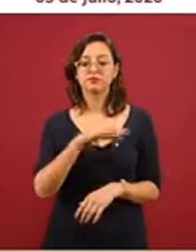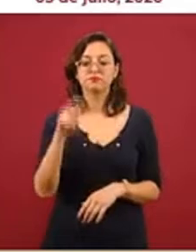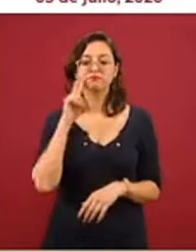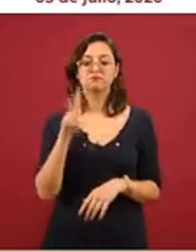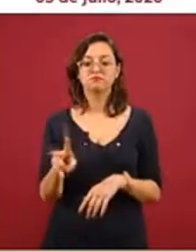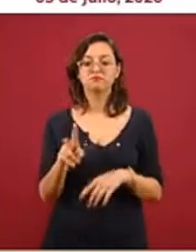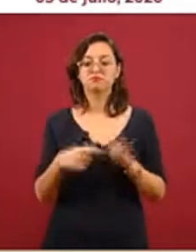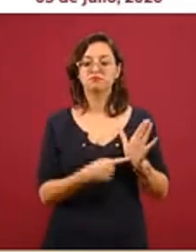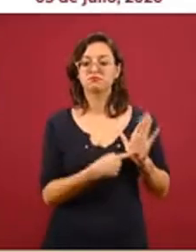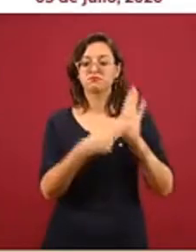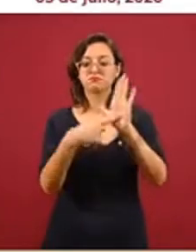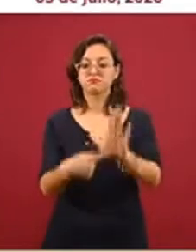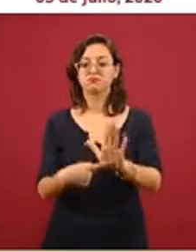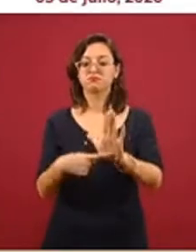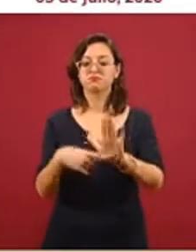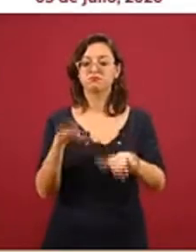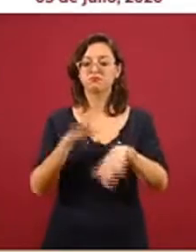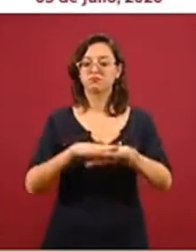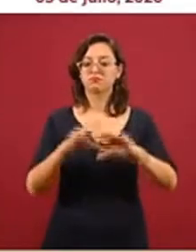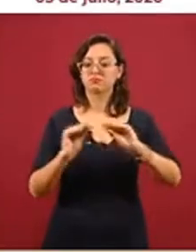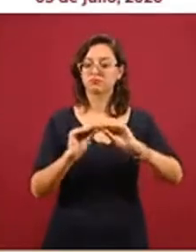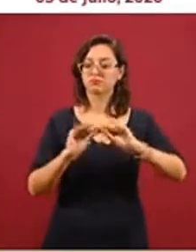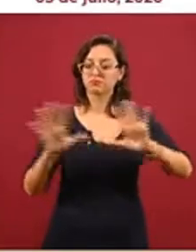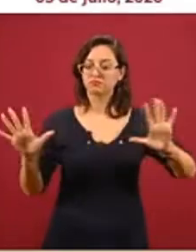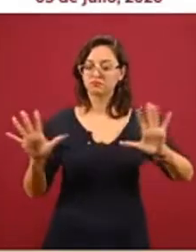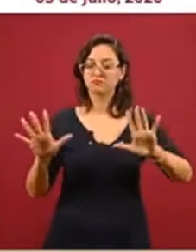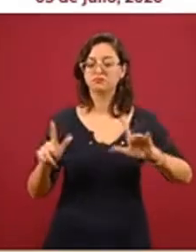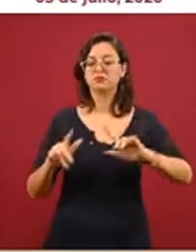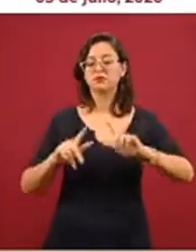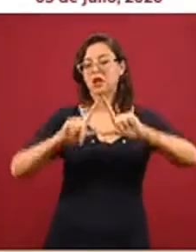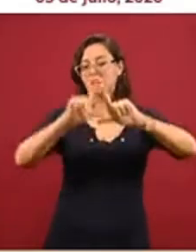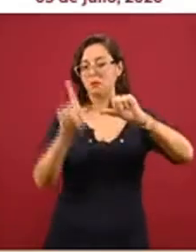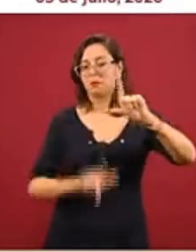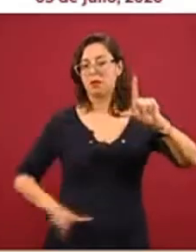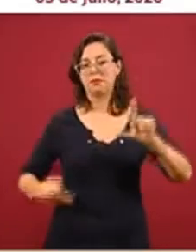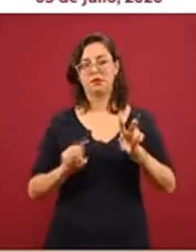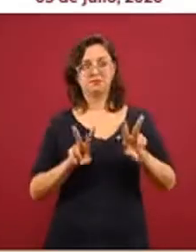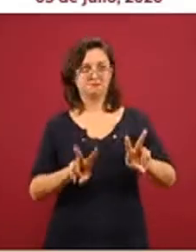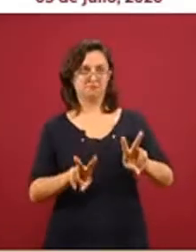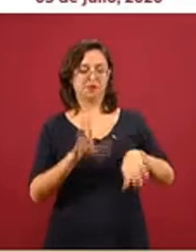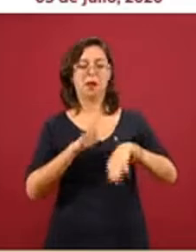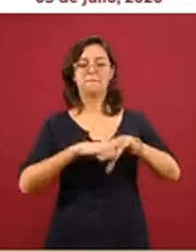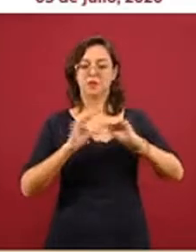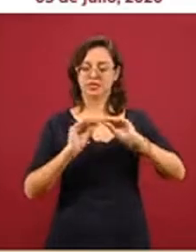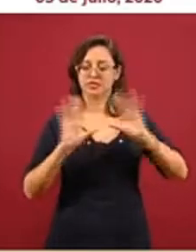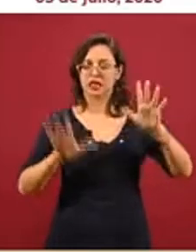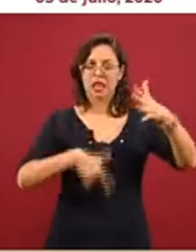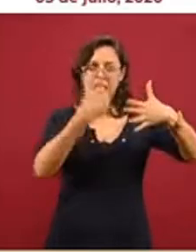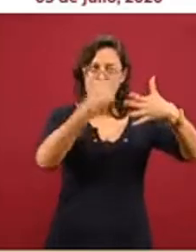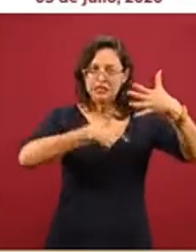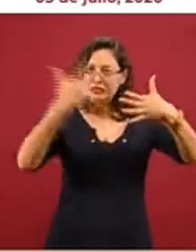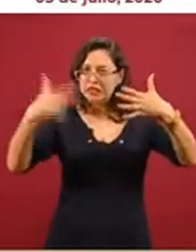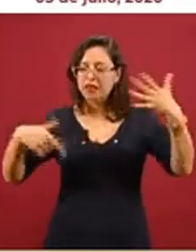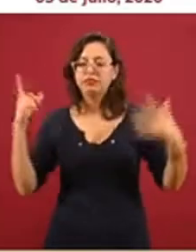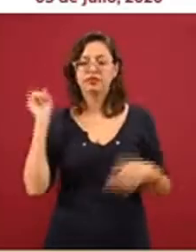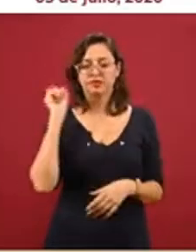apreciarlo más esquemáticamente con un mapa. Es más fácil de verlo que en una